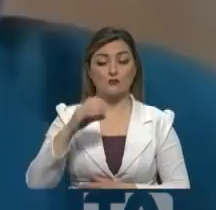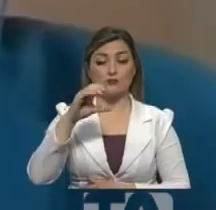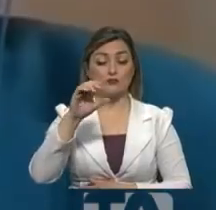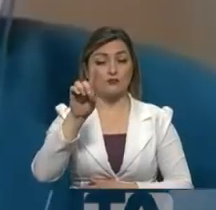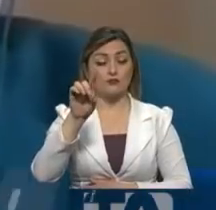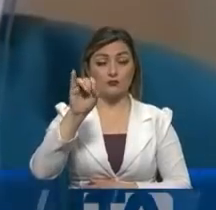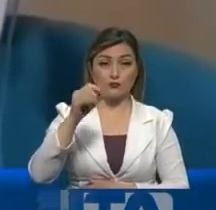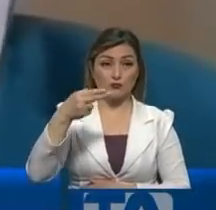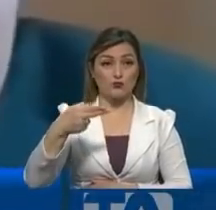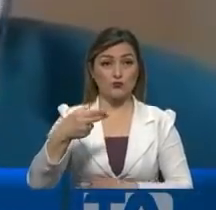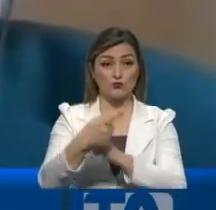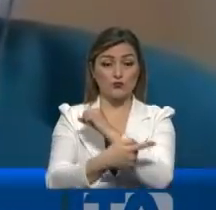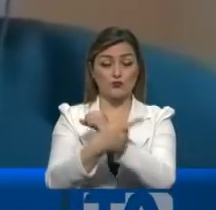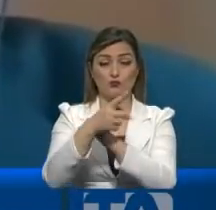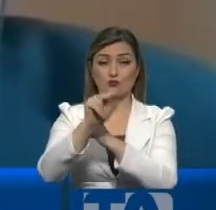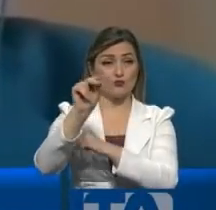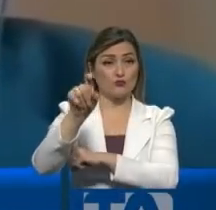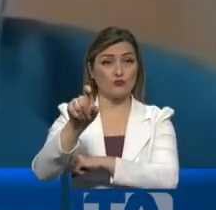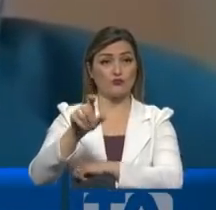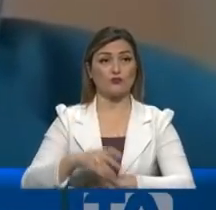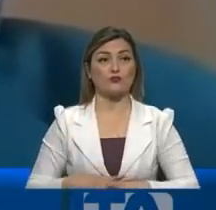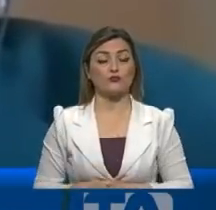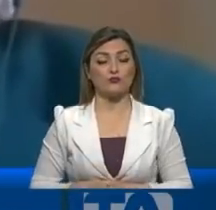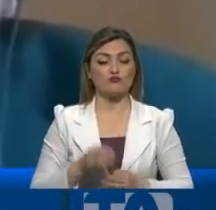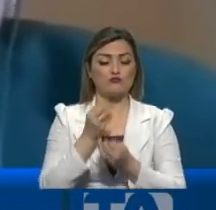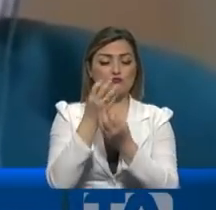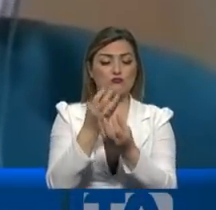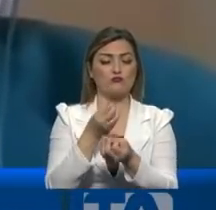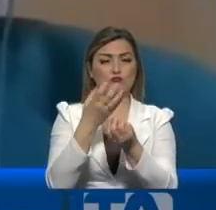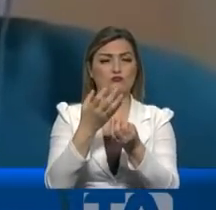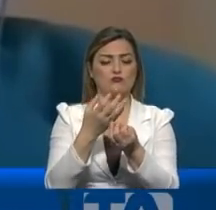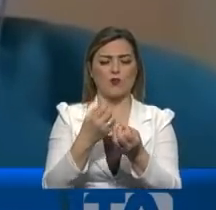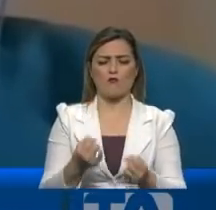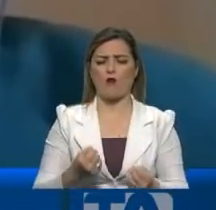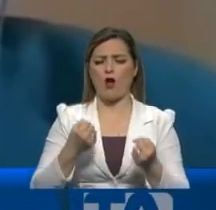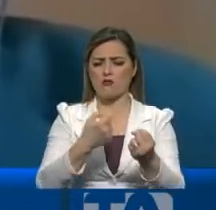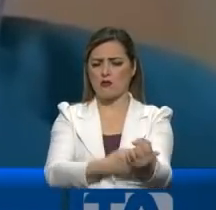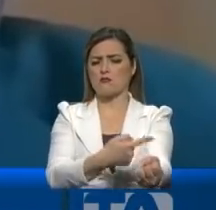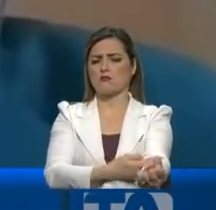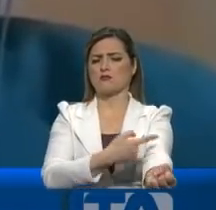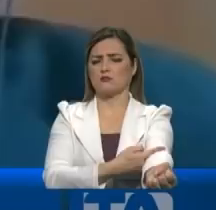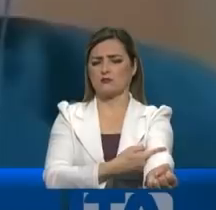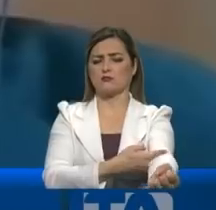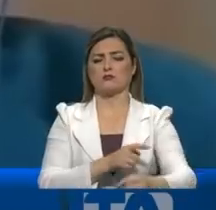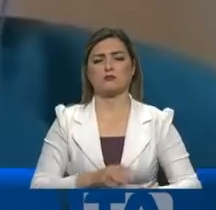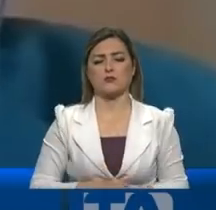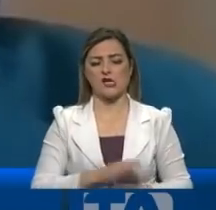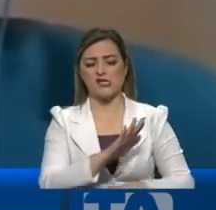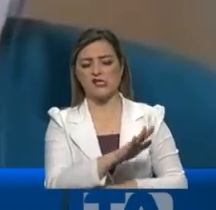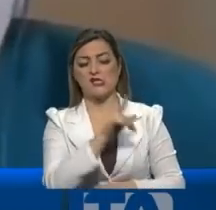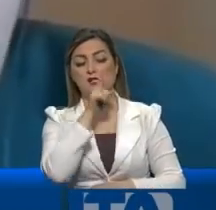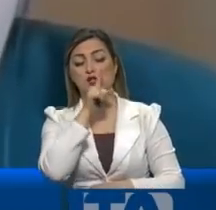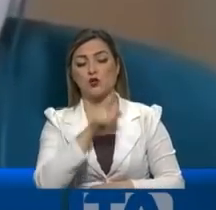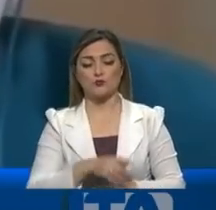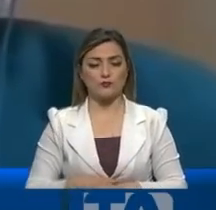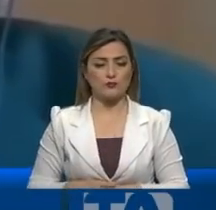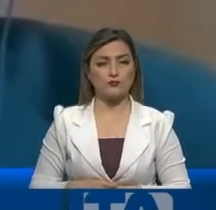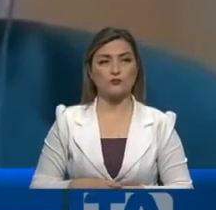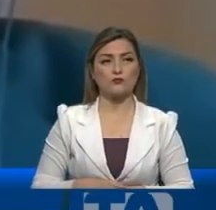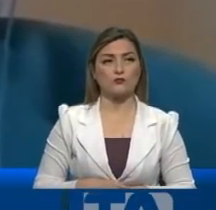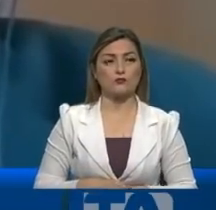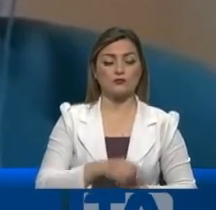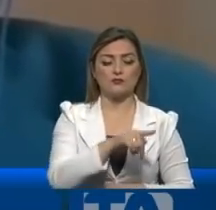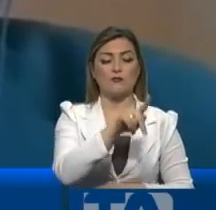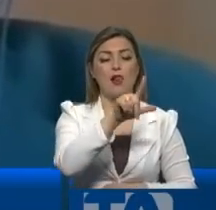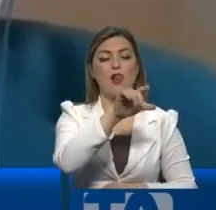que las sanciones fueron innecesarias, manifiestamente desproporcionadas y tuvieron un efecto amedrentador y silenciador no solamente para el